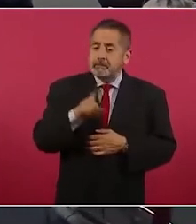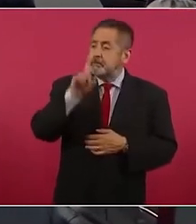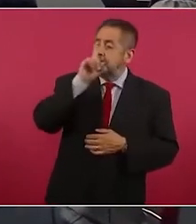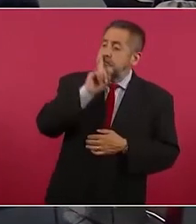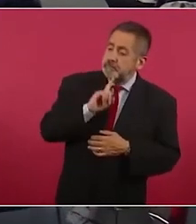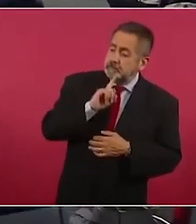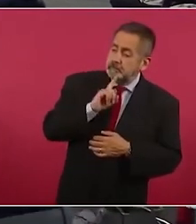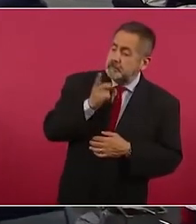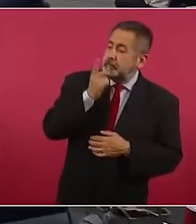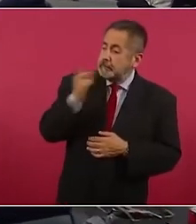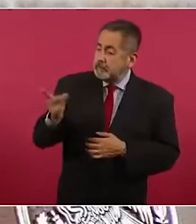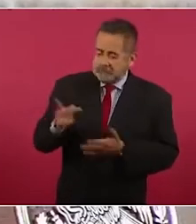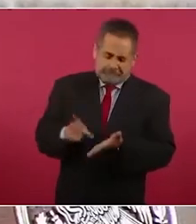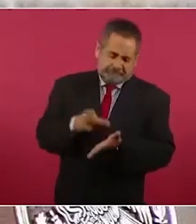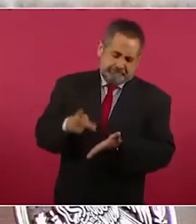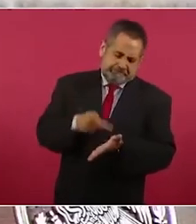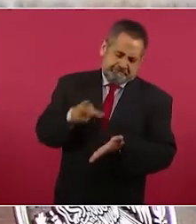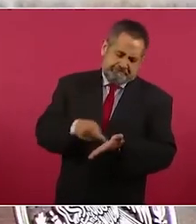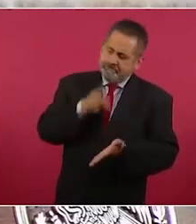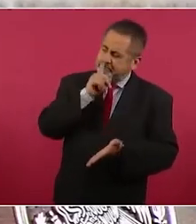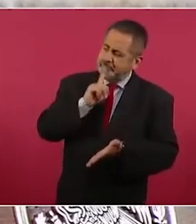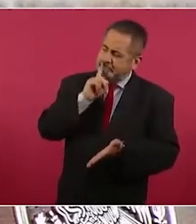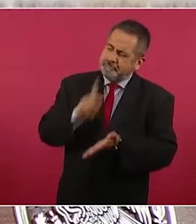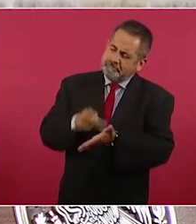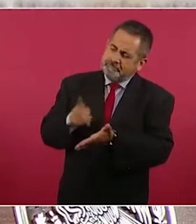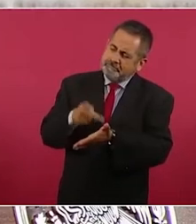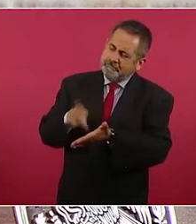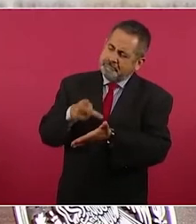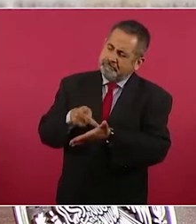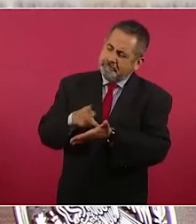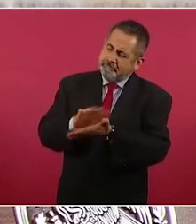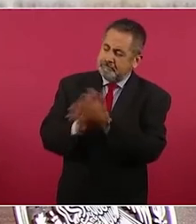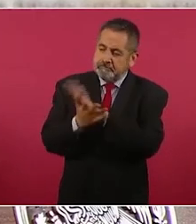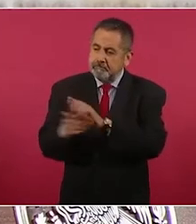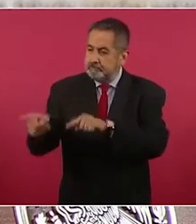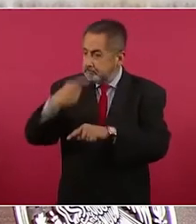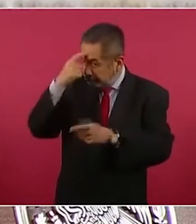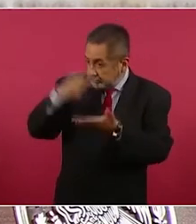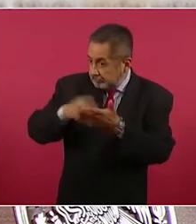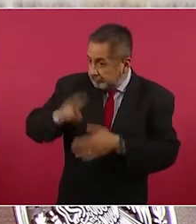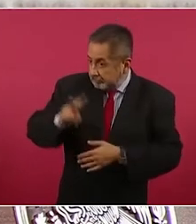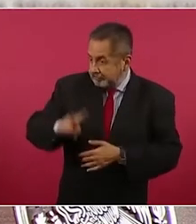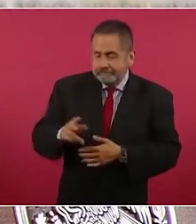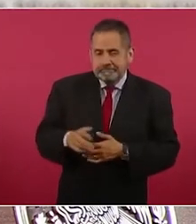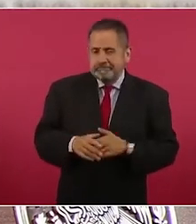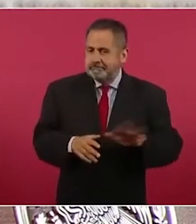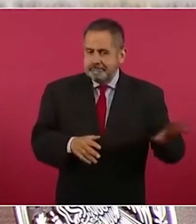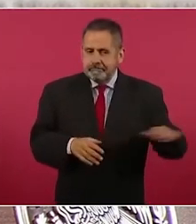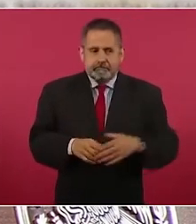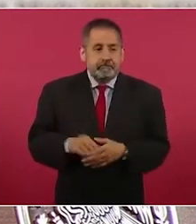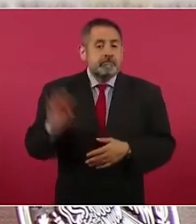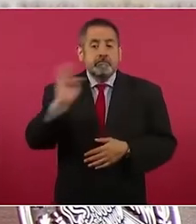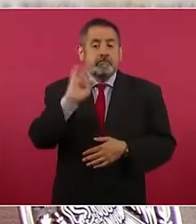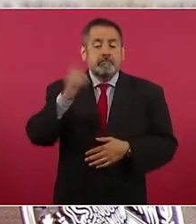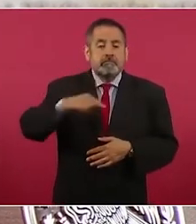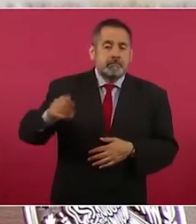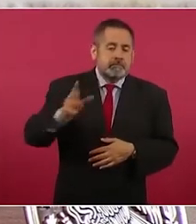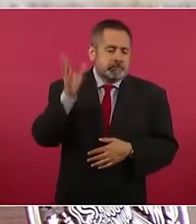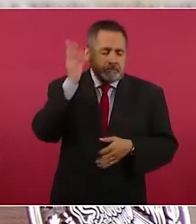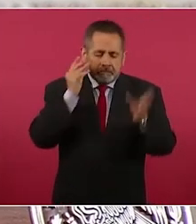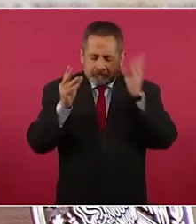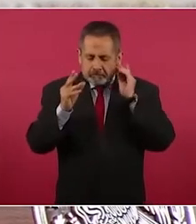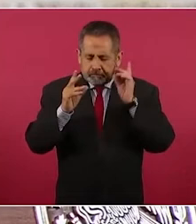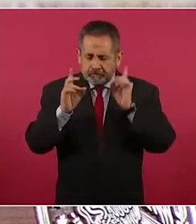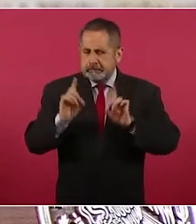muchas veces puede convertirse en verdad. Entonces nos pueden hacer dudar.